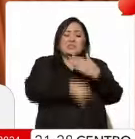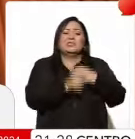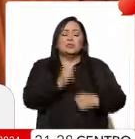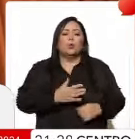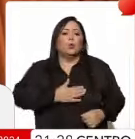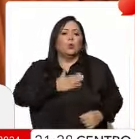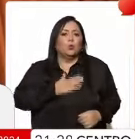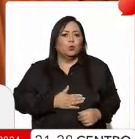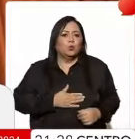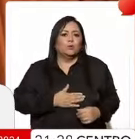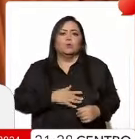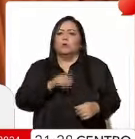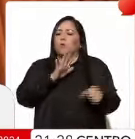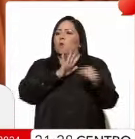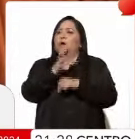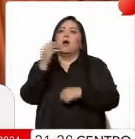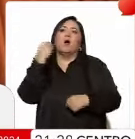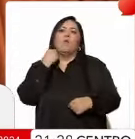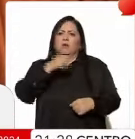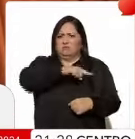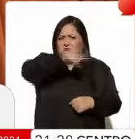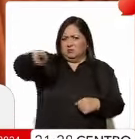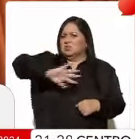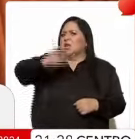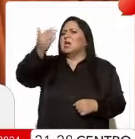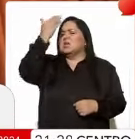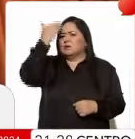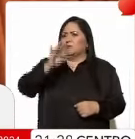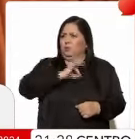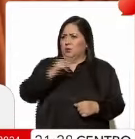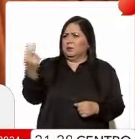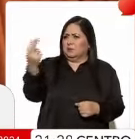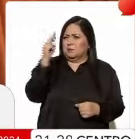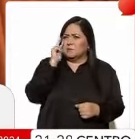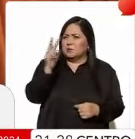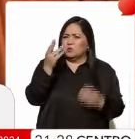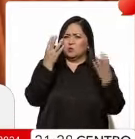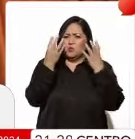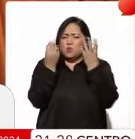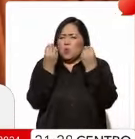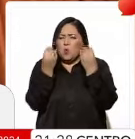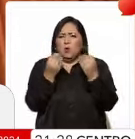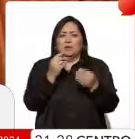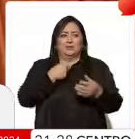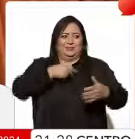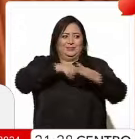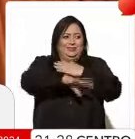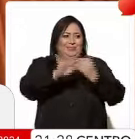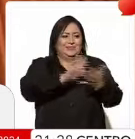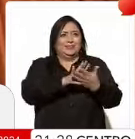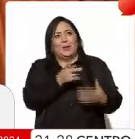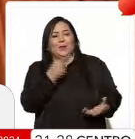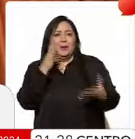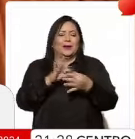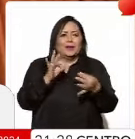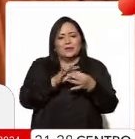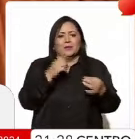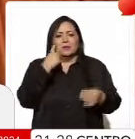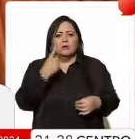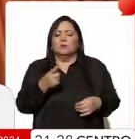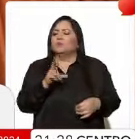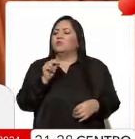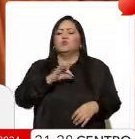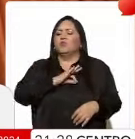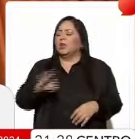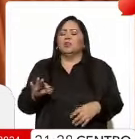justicia. Cualquier abogado que me esté escuchando habrá visto miles de sentencias o millones de sentencias que empiezan sus declaraciones diciendo no se